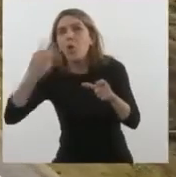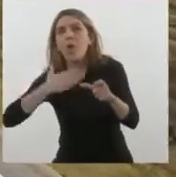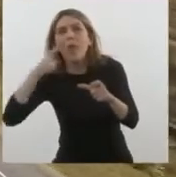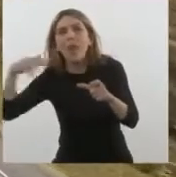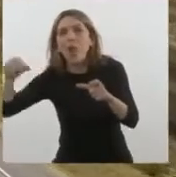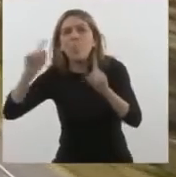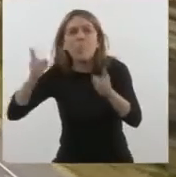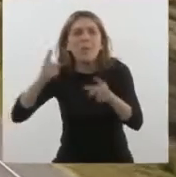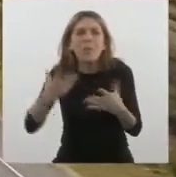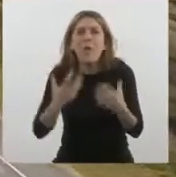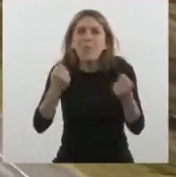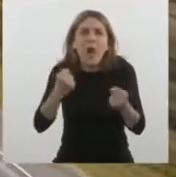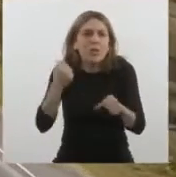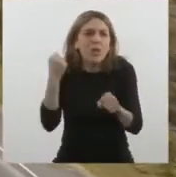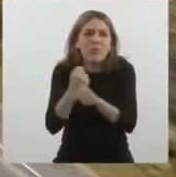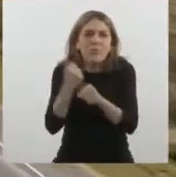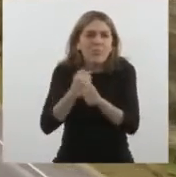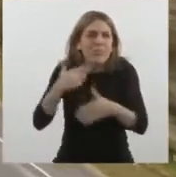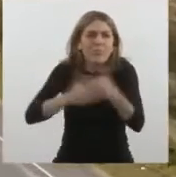Yo no quiero